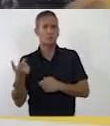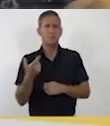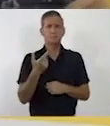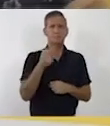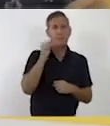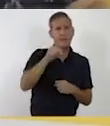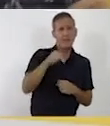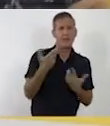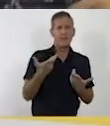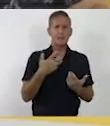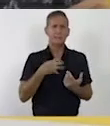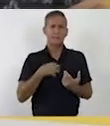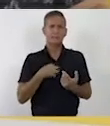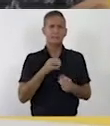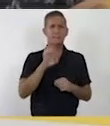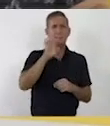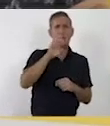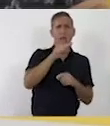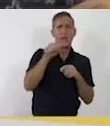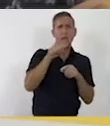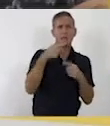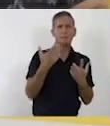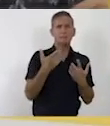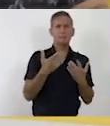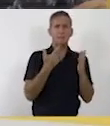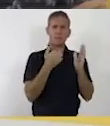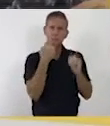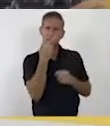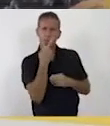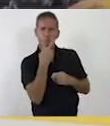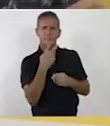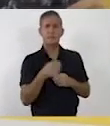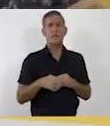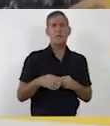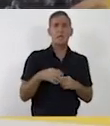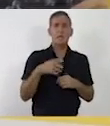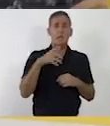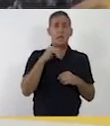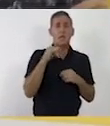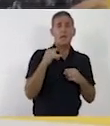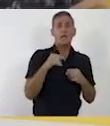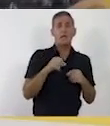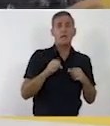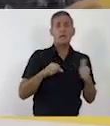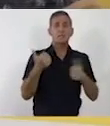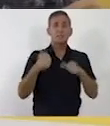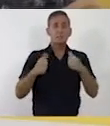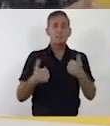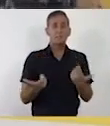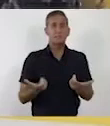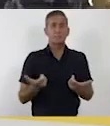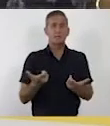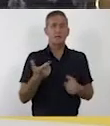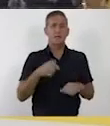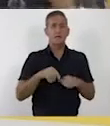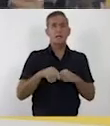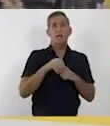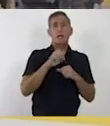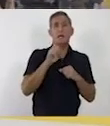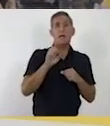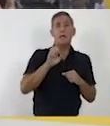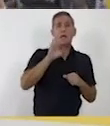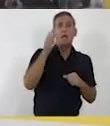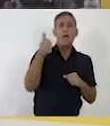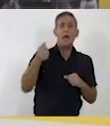Aquí tenemos una ecuación que representa la famosísima reacción química de obtención de amoníaco. Y digo famosísima porque